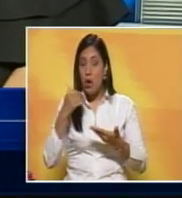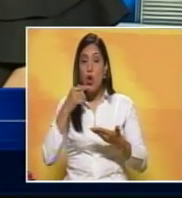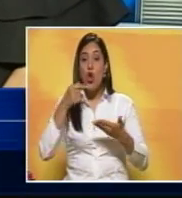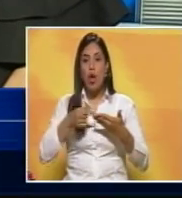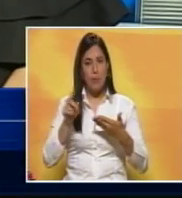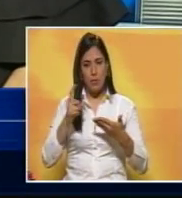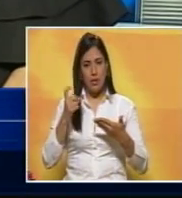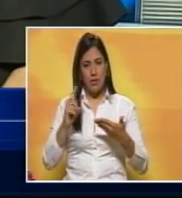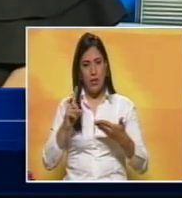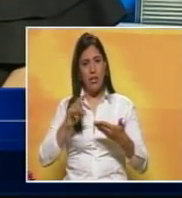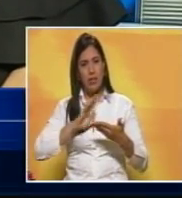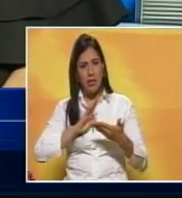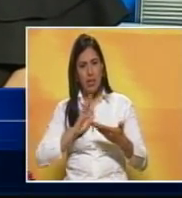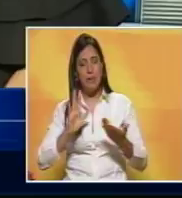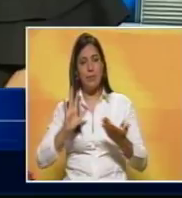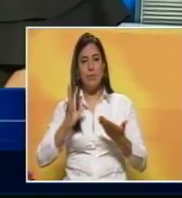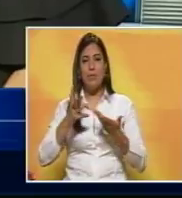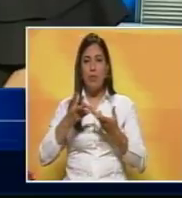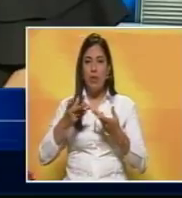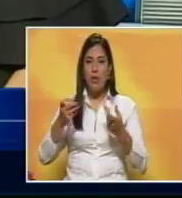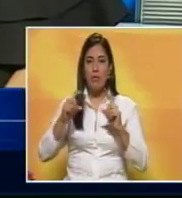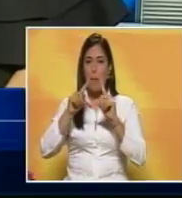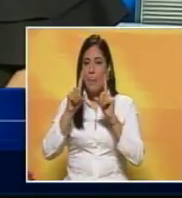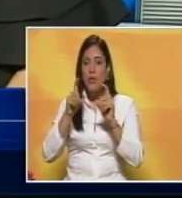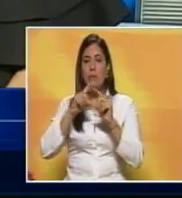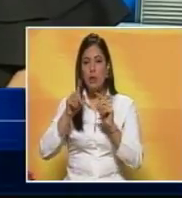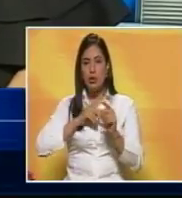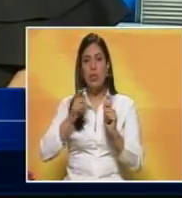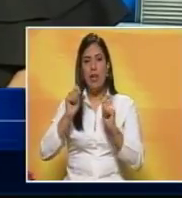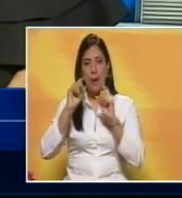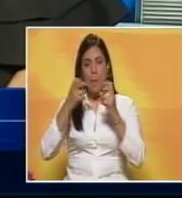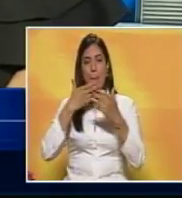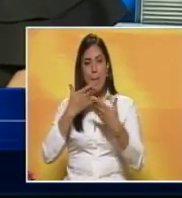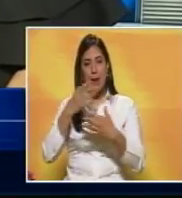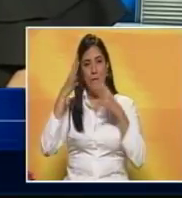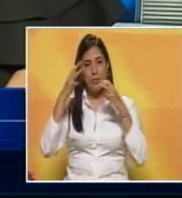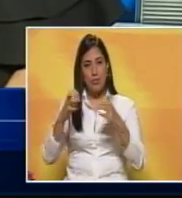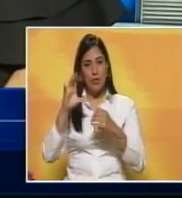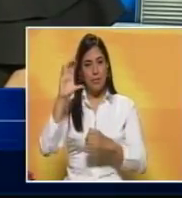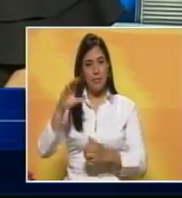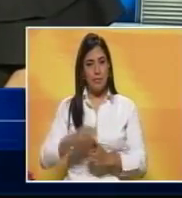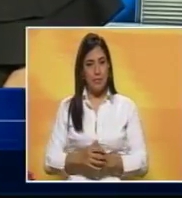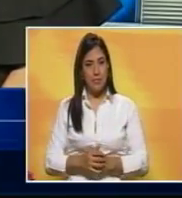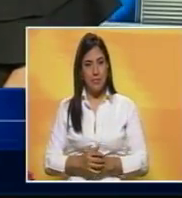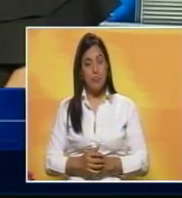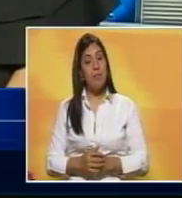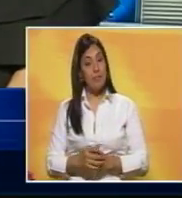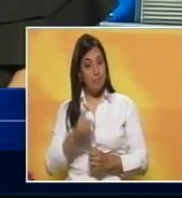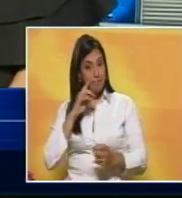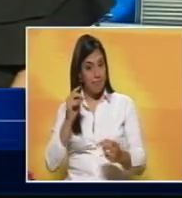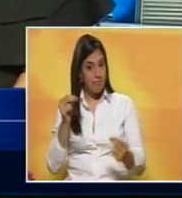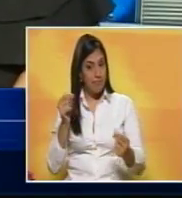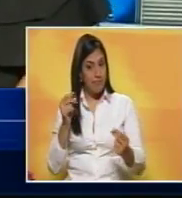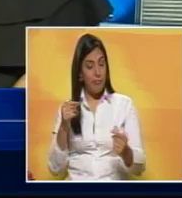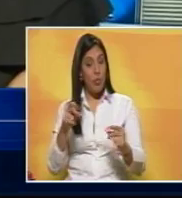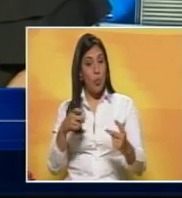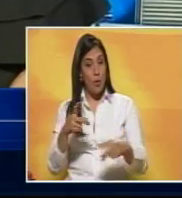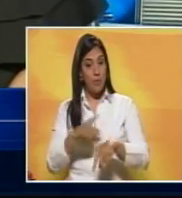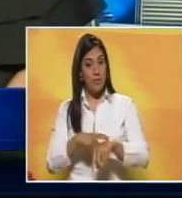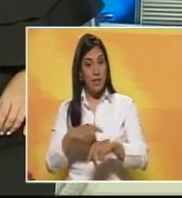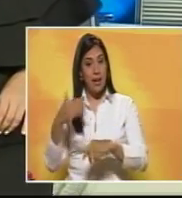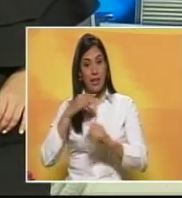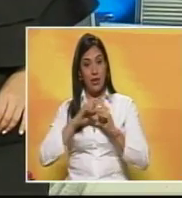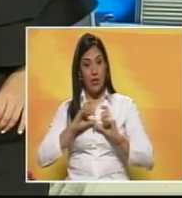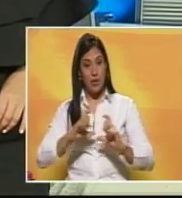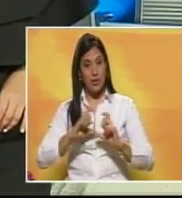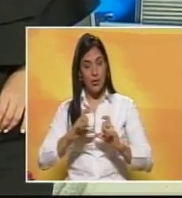tu nombre. Puede ser, de hecho, incógnito, pero aquí lo vamos a tratar con los mejores especialistas del país. Así que pendientes con esta nueva temporada de